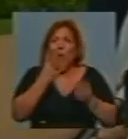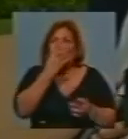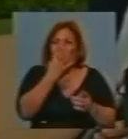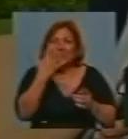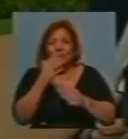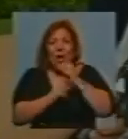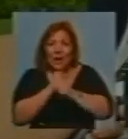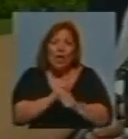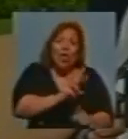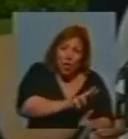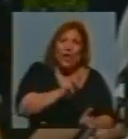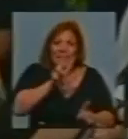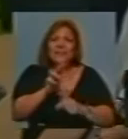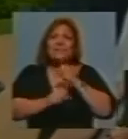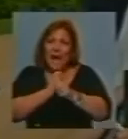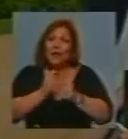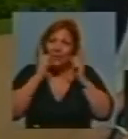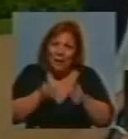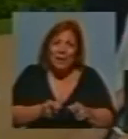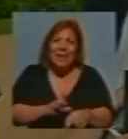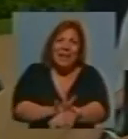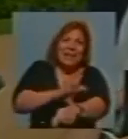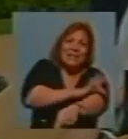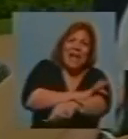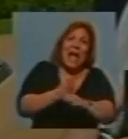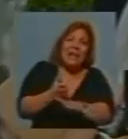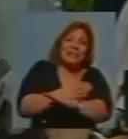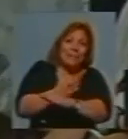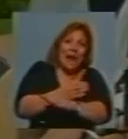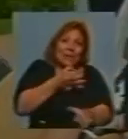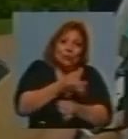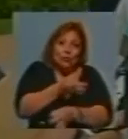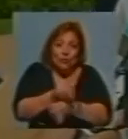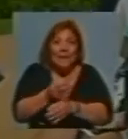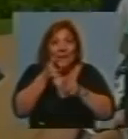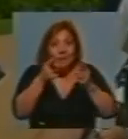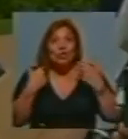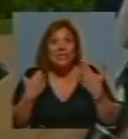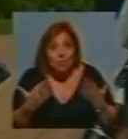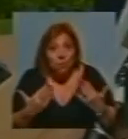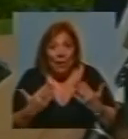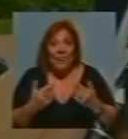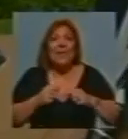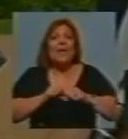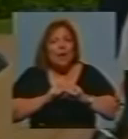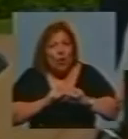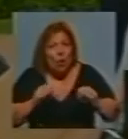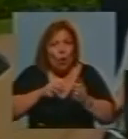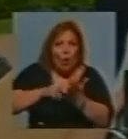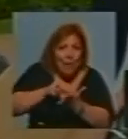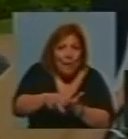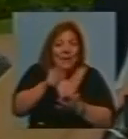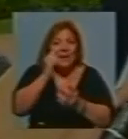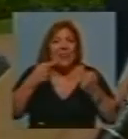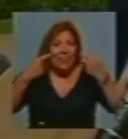años, sino también 2 y 3 años, es decir, la educación inicial temprana. Estas cosas son posibles en tanto y en cuanto el país se lo plantee como un debate